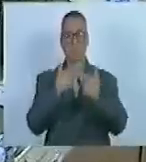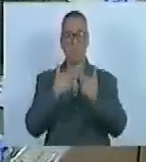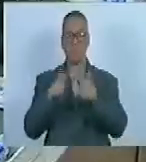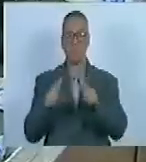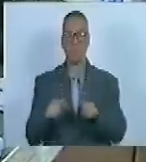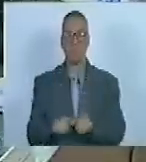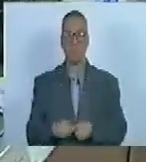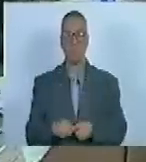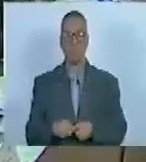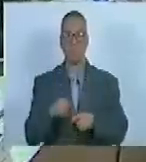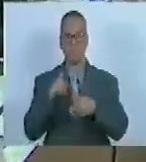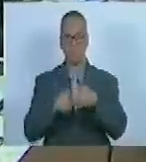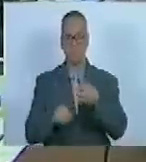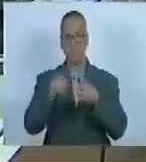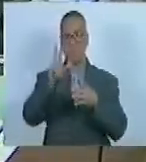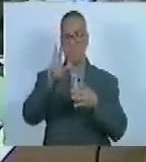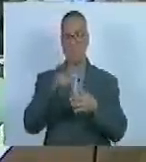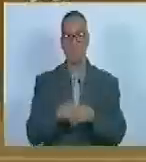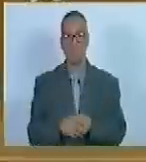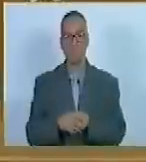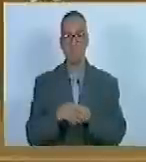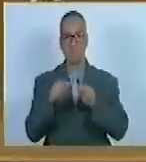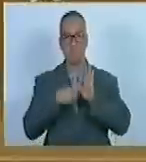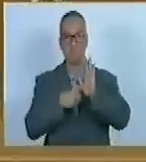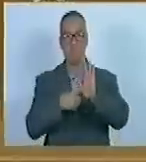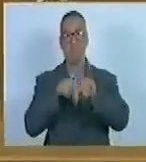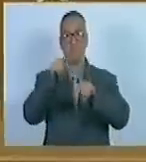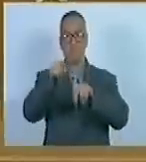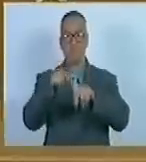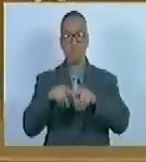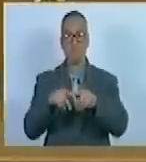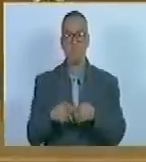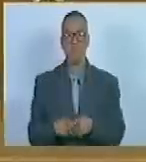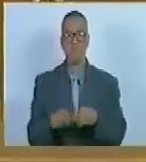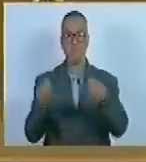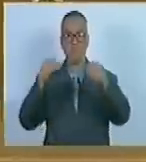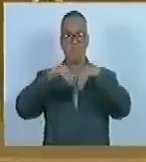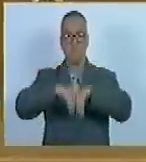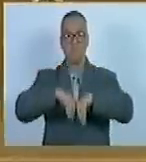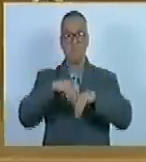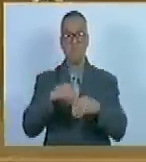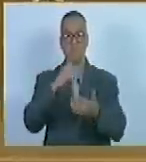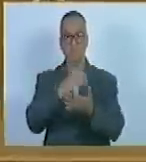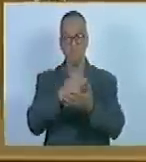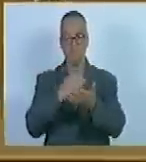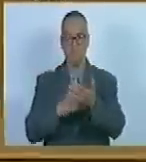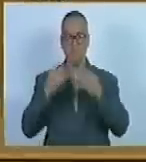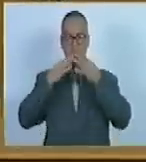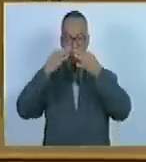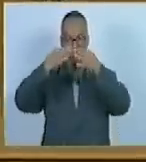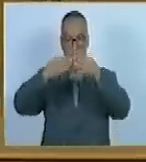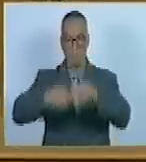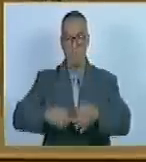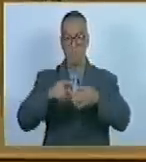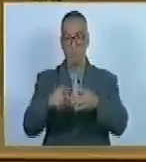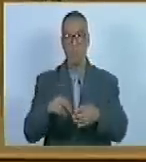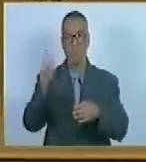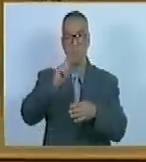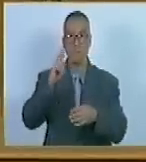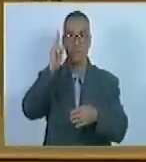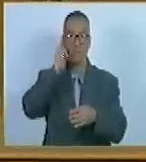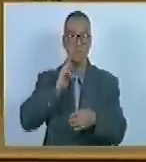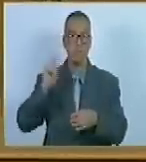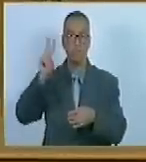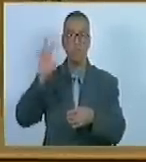independencia. Tercero, publicar el presente acuerdo en la Gaceta Oficial de la